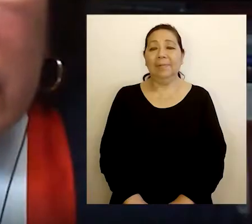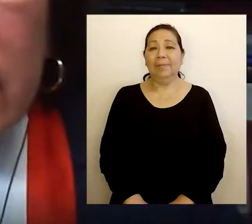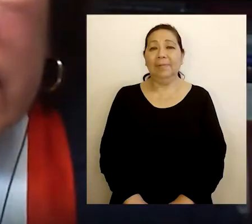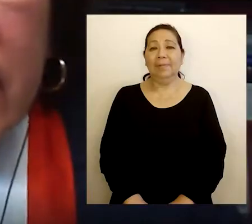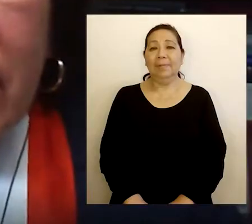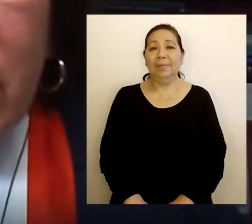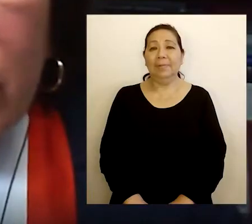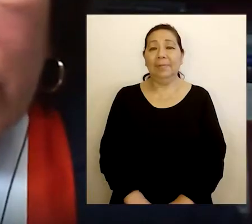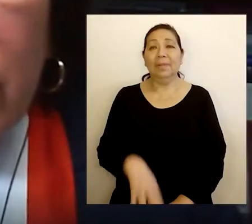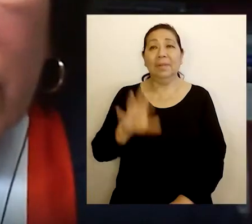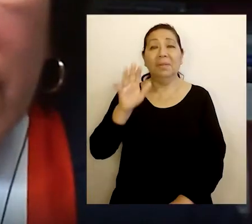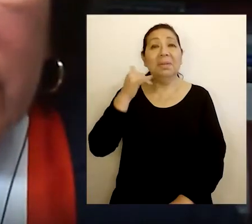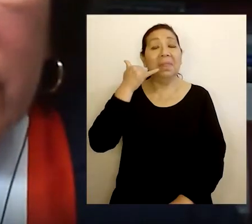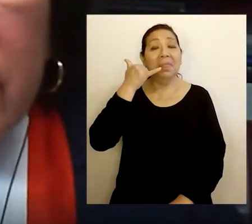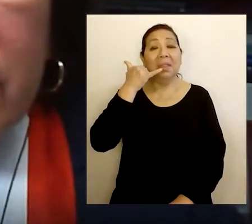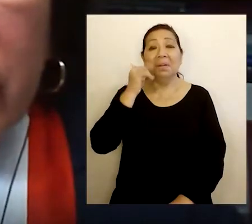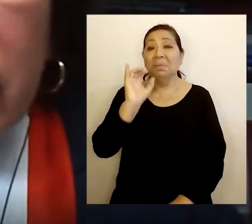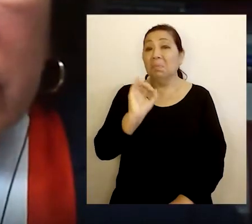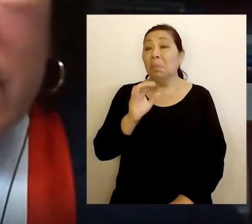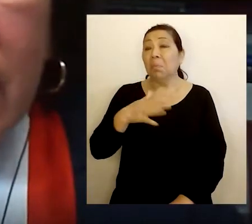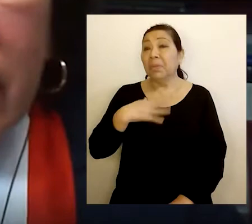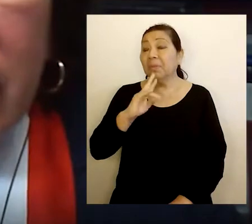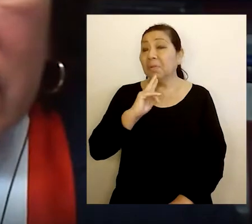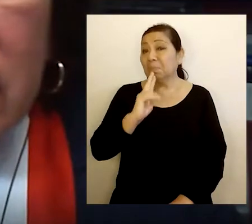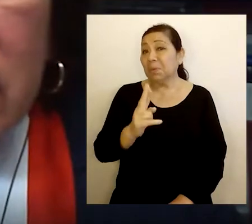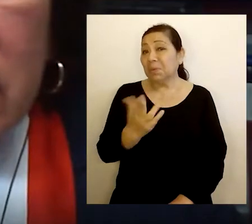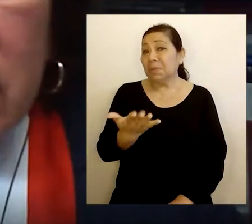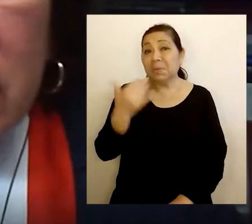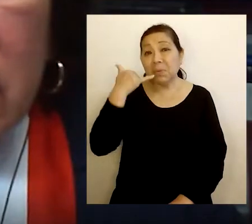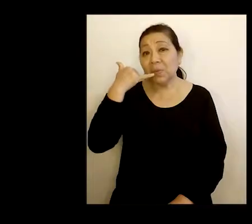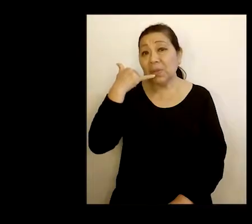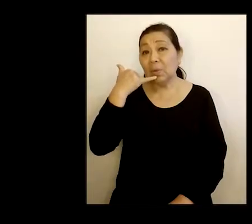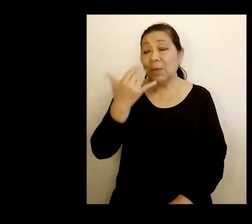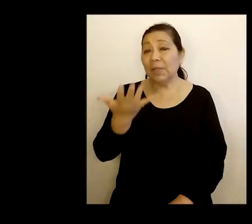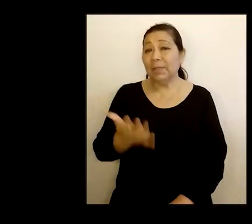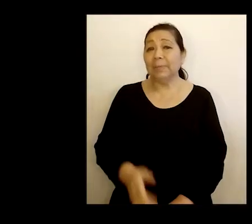Se le está llamando su celular, no sé si puede contestar.